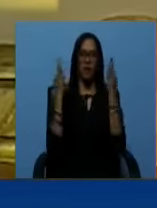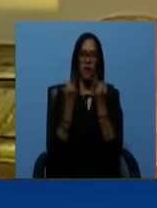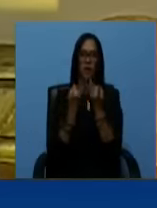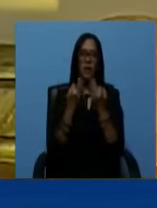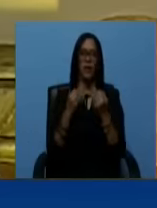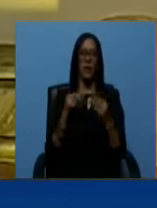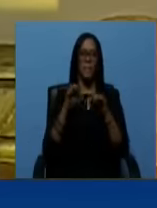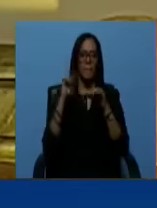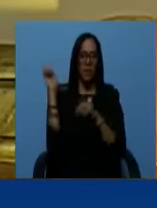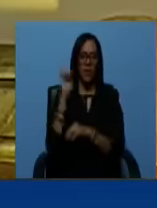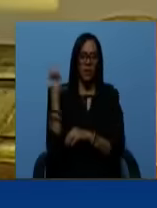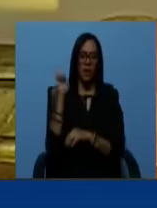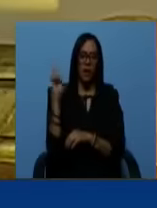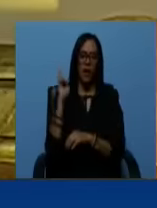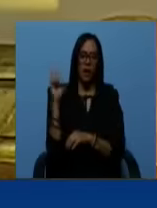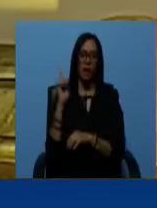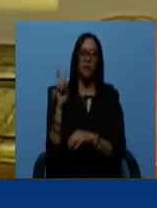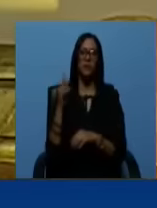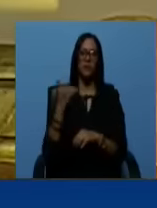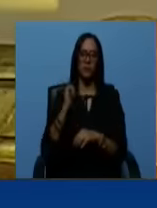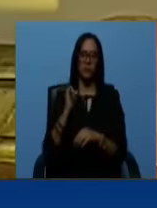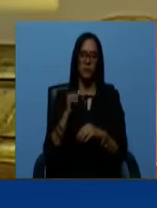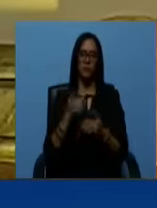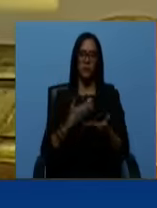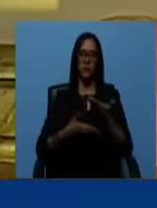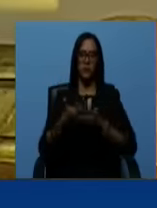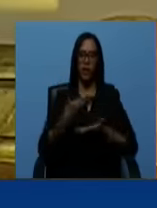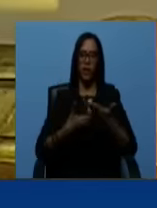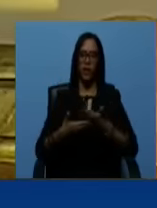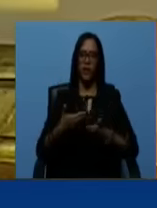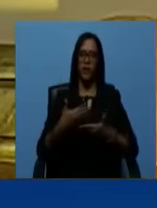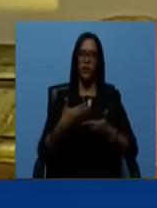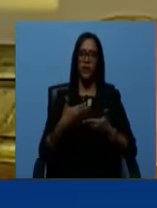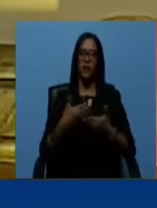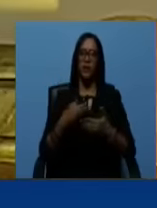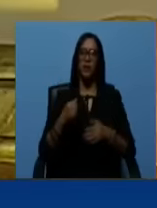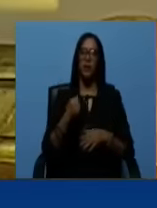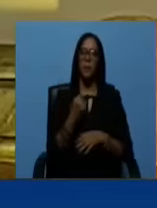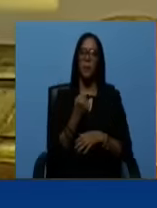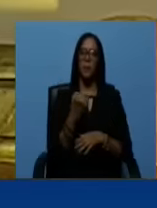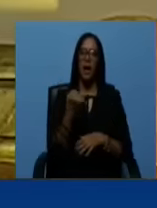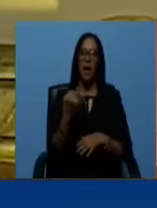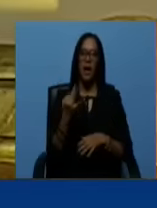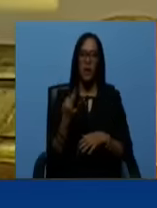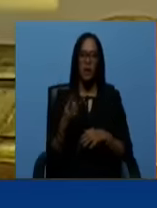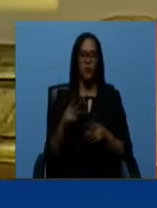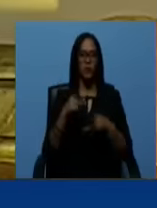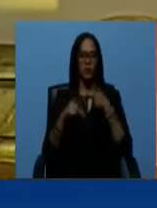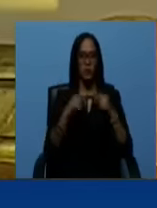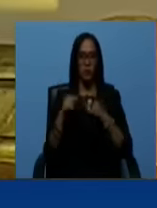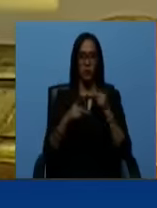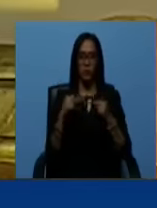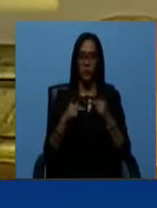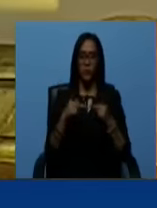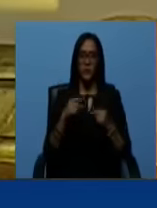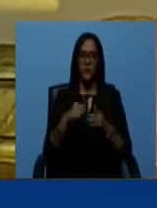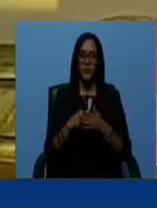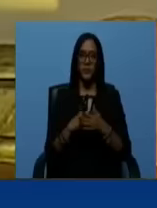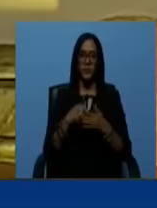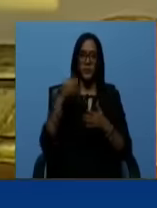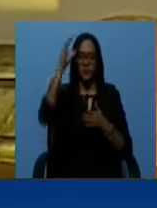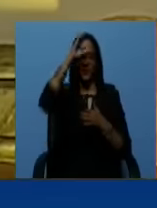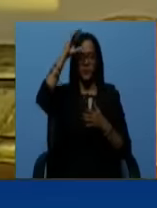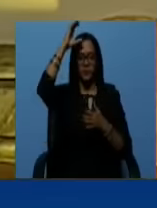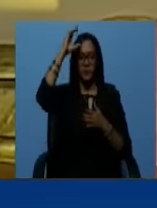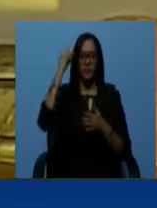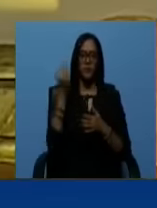venezolana y además hay una oferta múltiple de productos de calidad como a Venezuela le